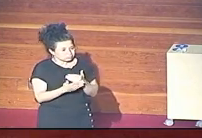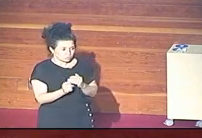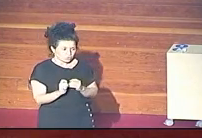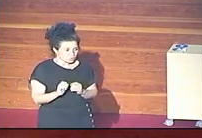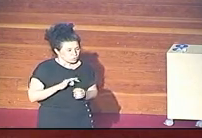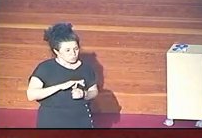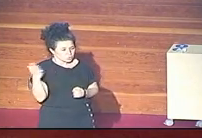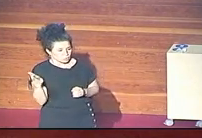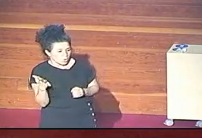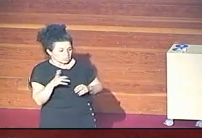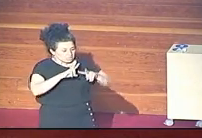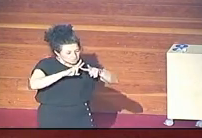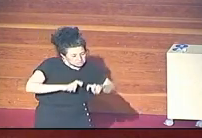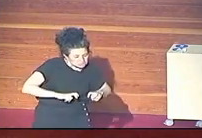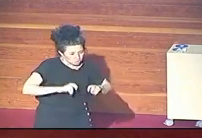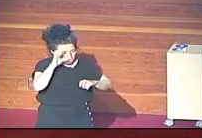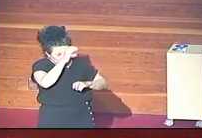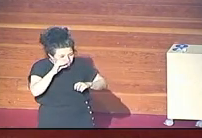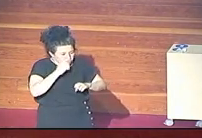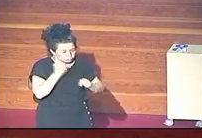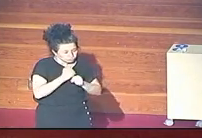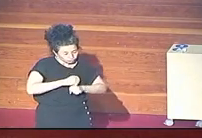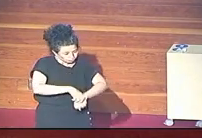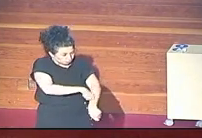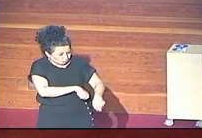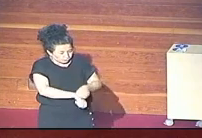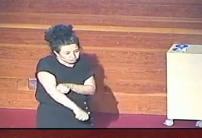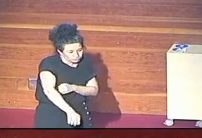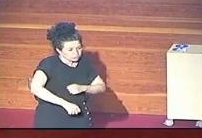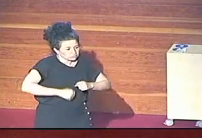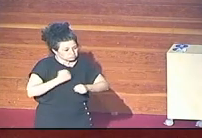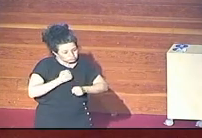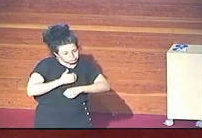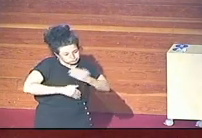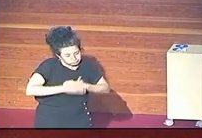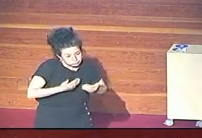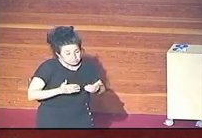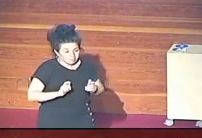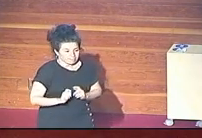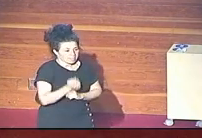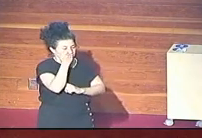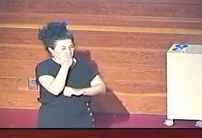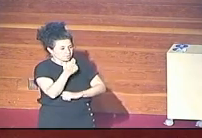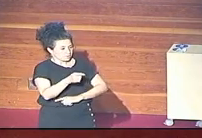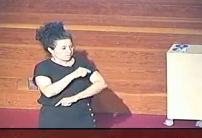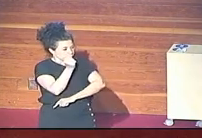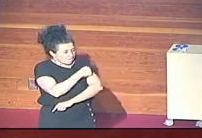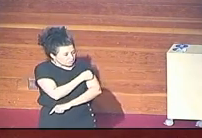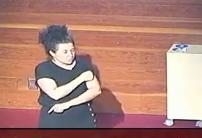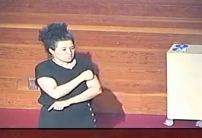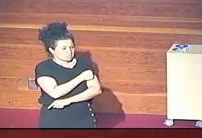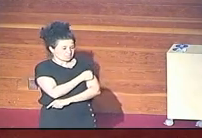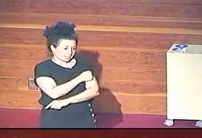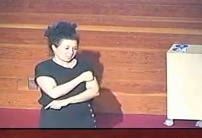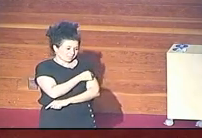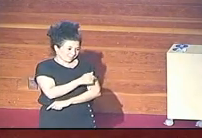científicos que se pusieron a trabajar y tuvimos unas vacunas con las que bueno pues gracias a eso estamos hoy celebrando